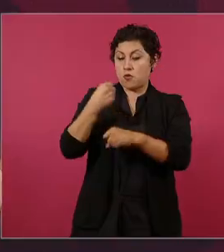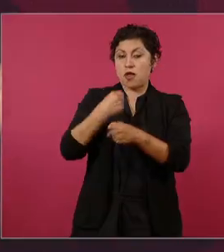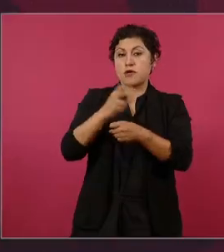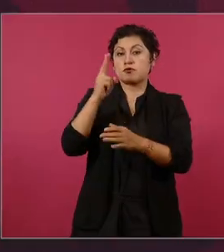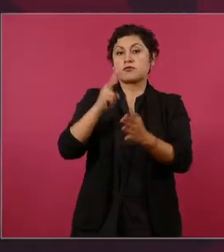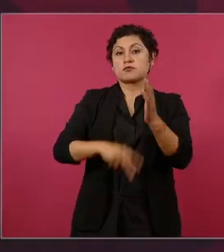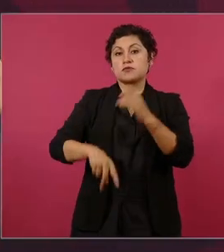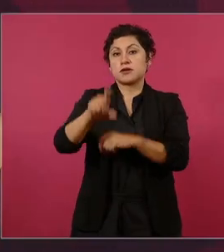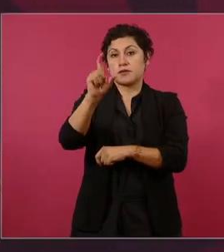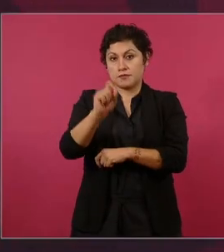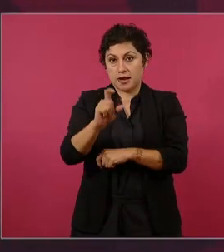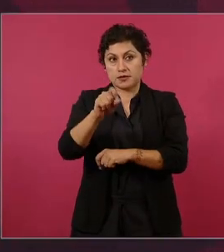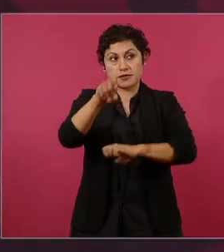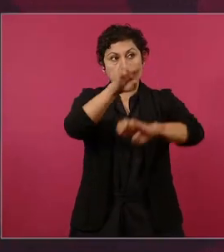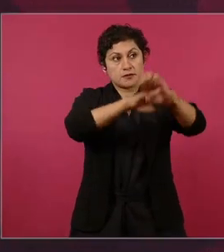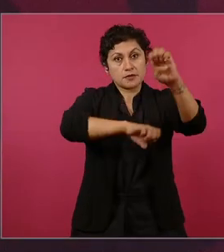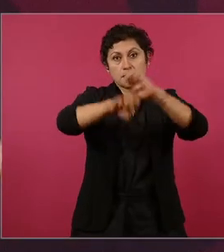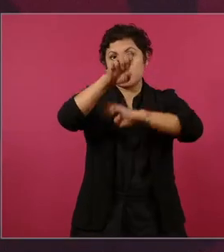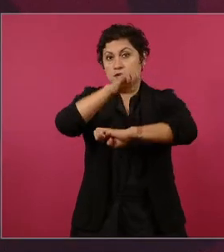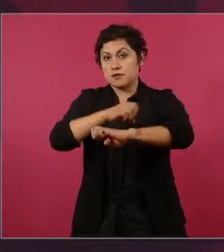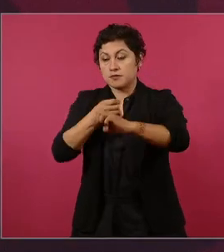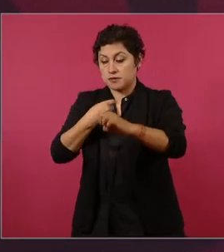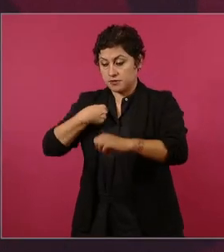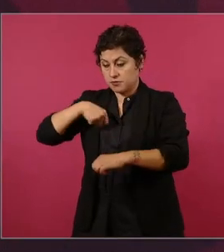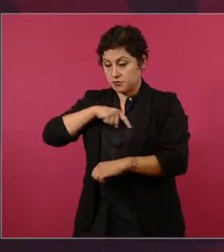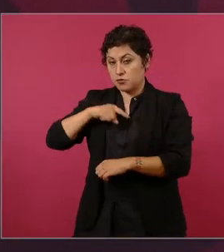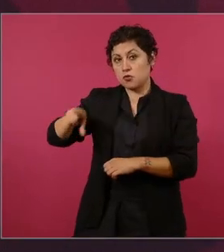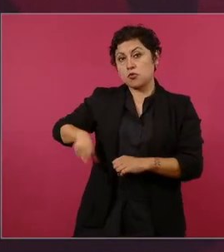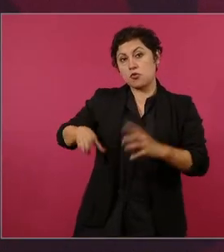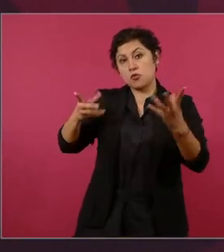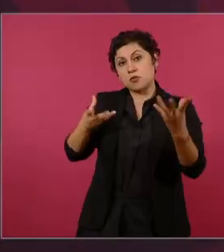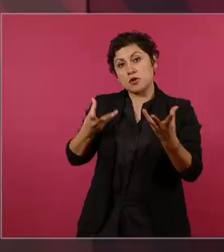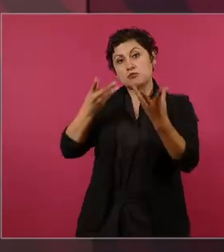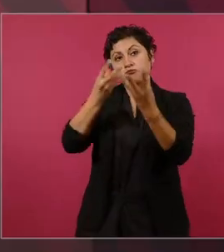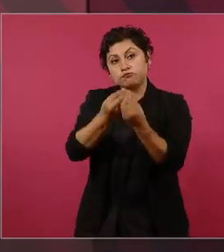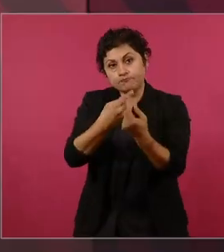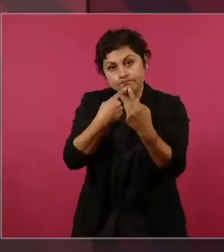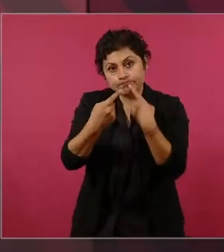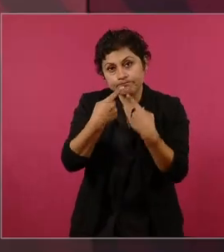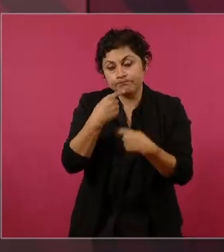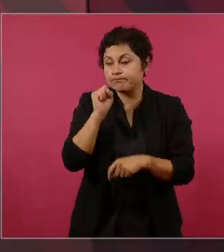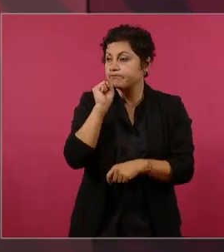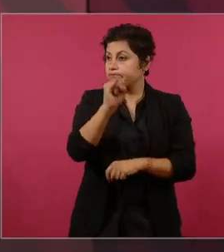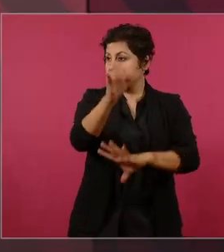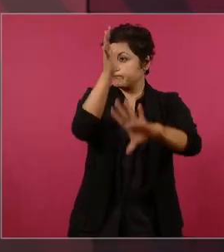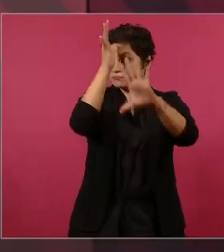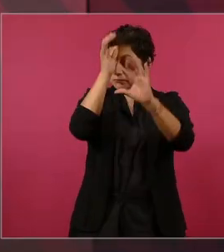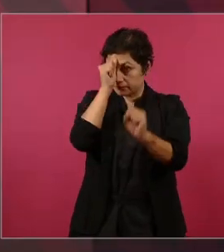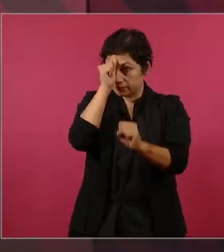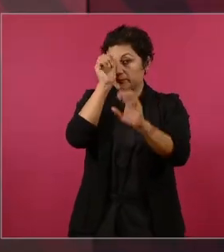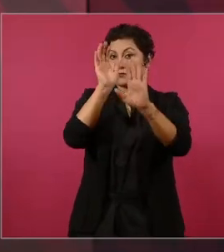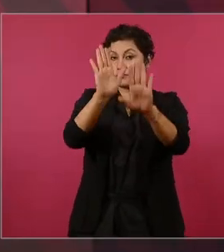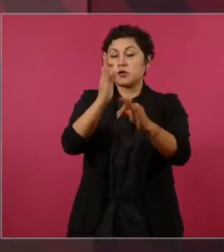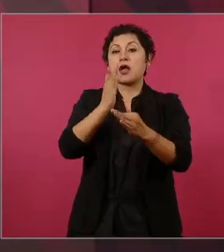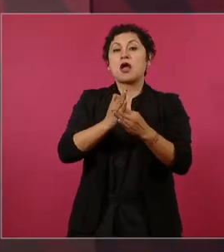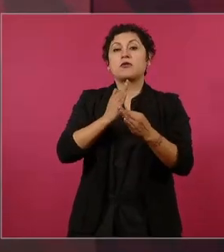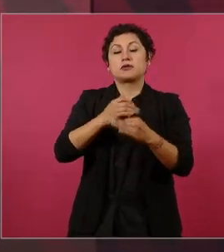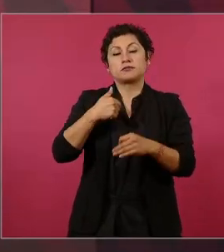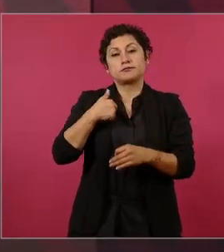el sector empresarial. Hay un dirigente, que aprovecho para mandarle un saludo,